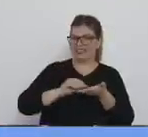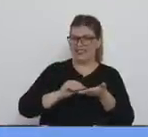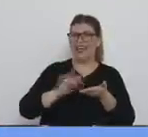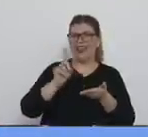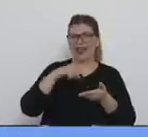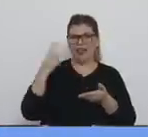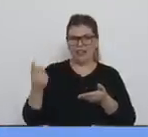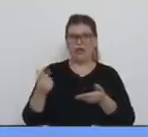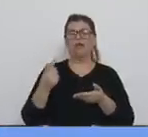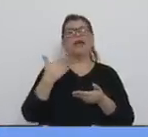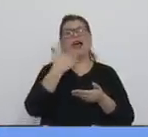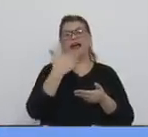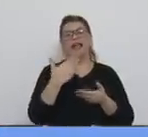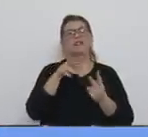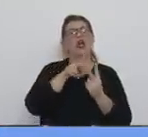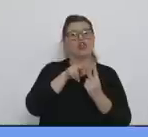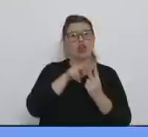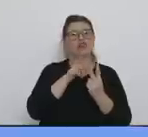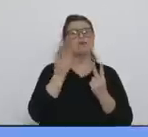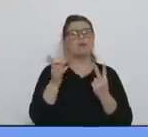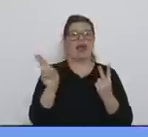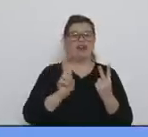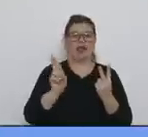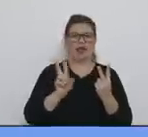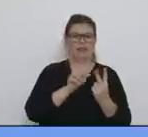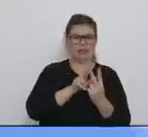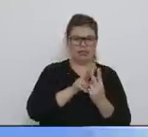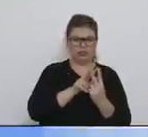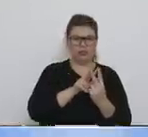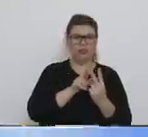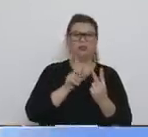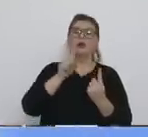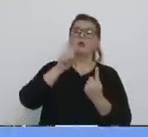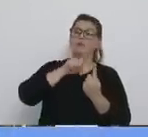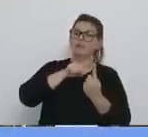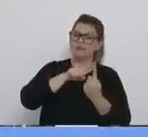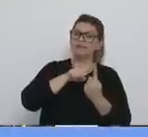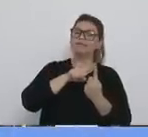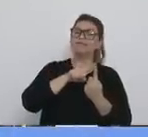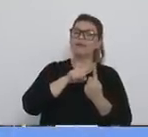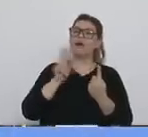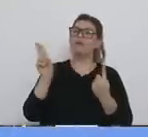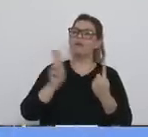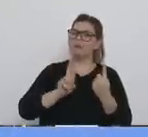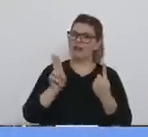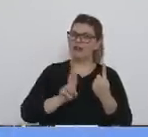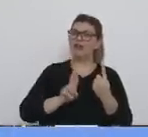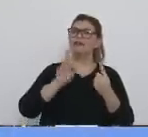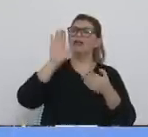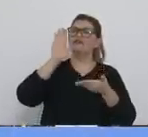las presidentas y dos mociones de preferente una emoción de preferencia en relación al